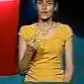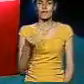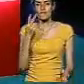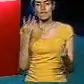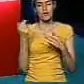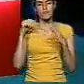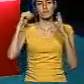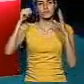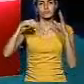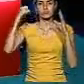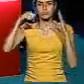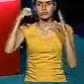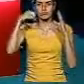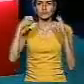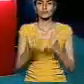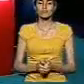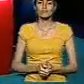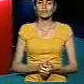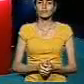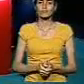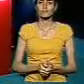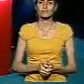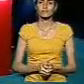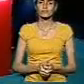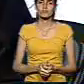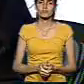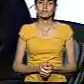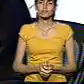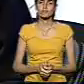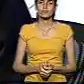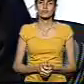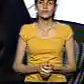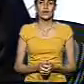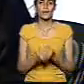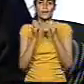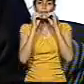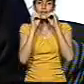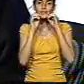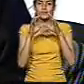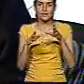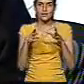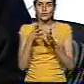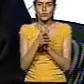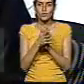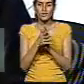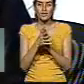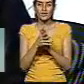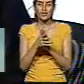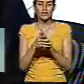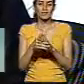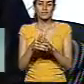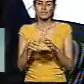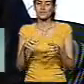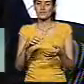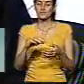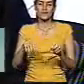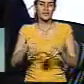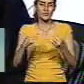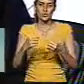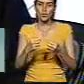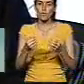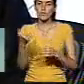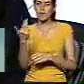micro que se pasa ahorita un mensaje de destrucción de armas mediante